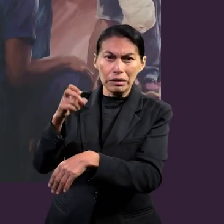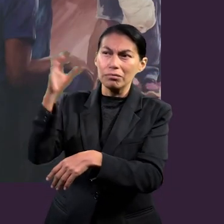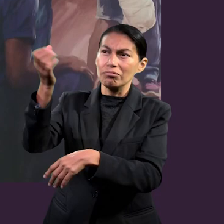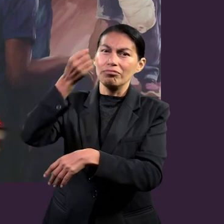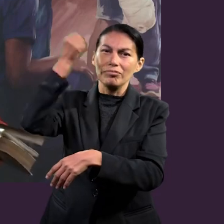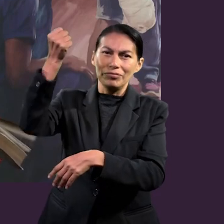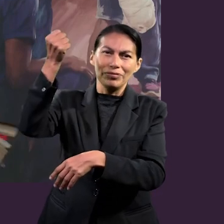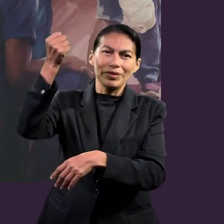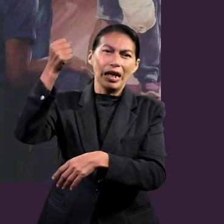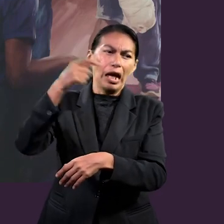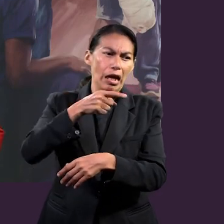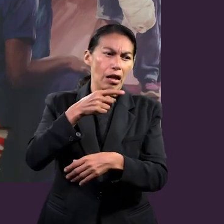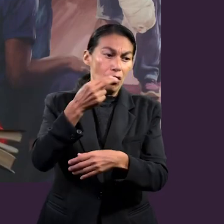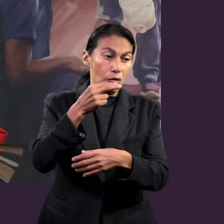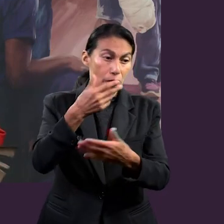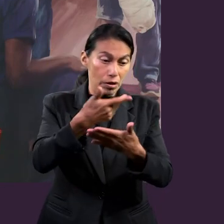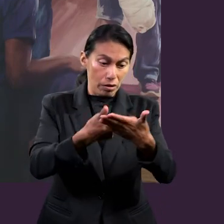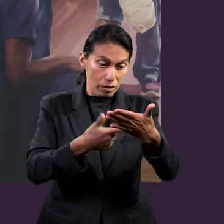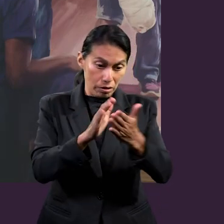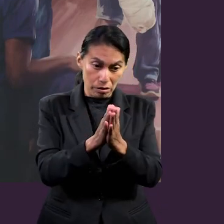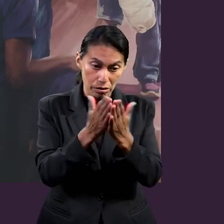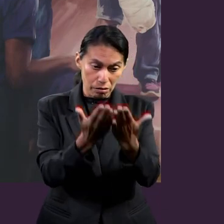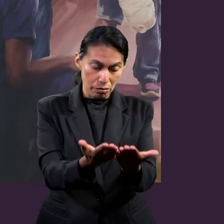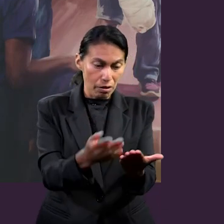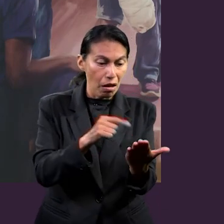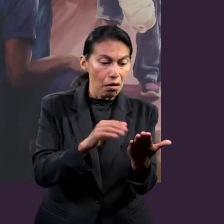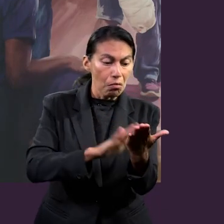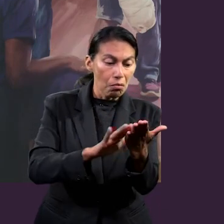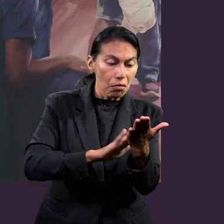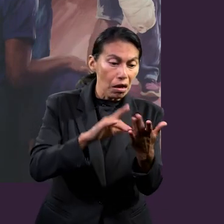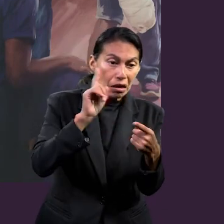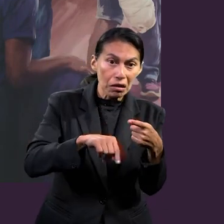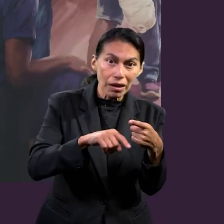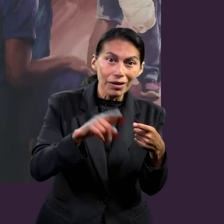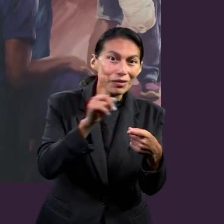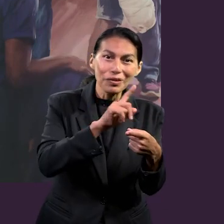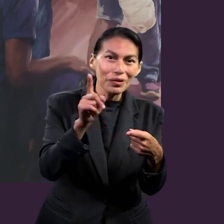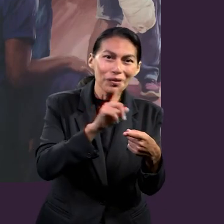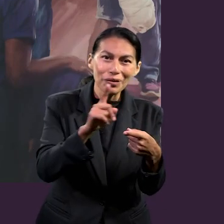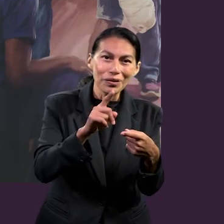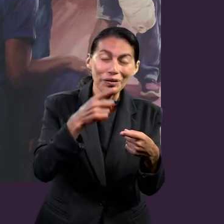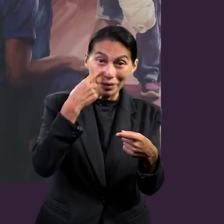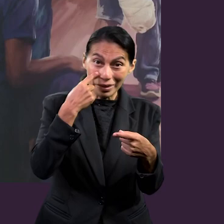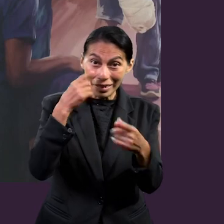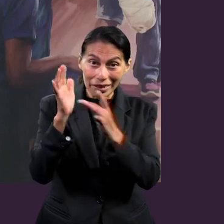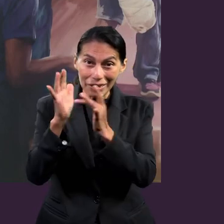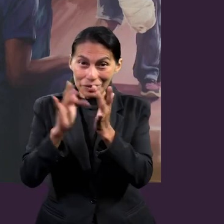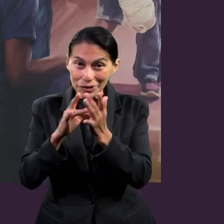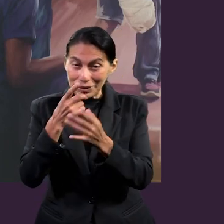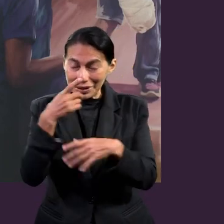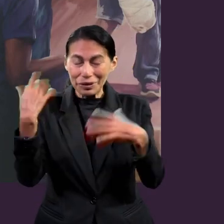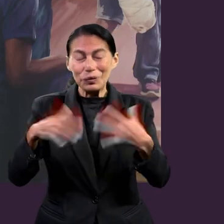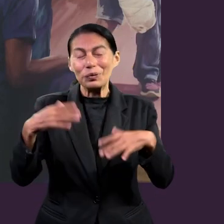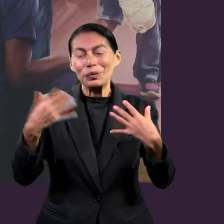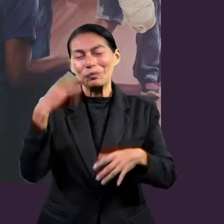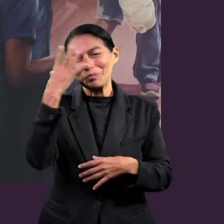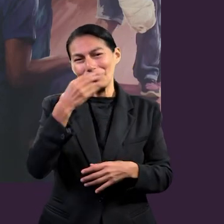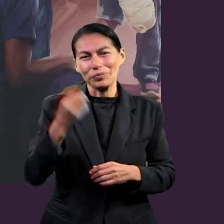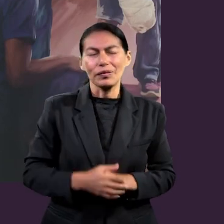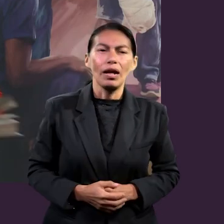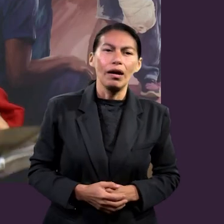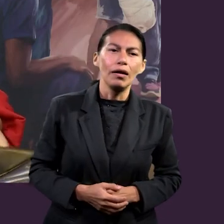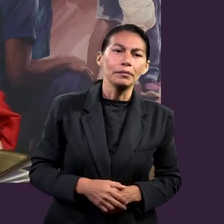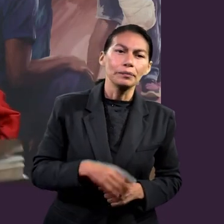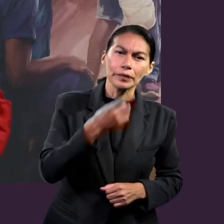En estos días estamos viendo como Pablo hace un ejemplo de cambiar de ropa. Y dice,